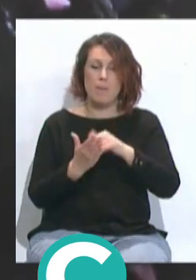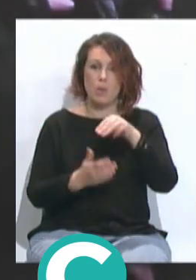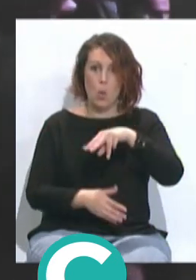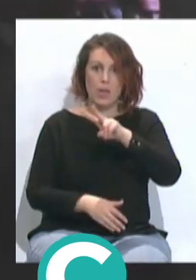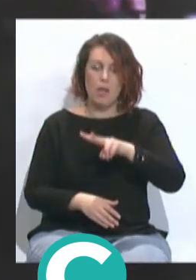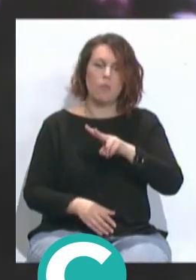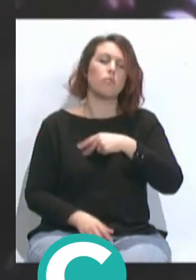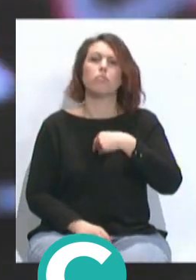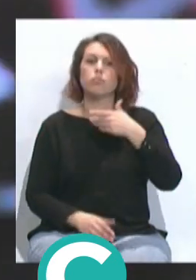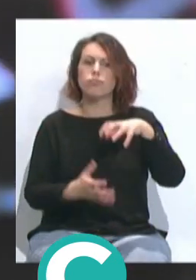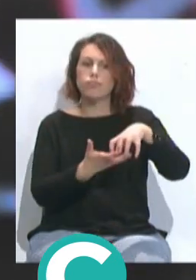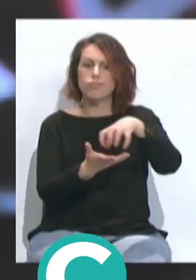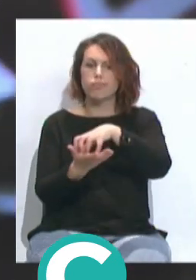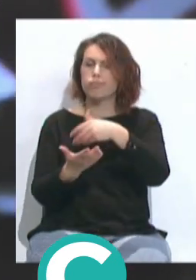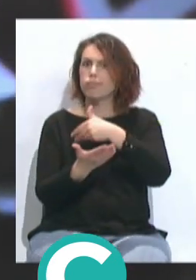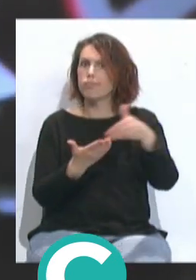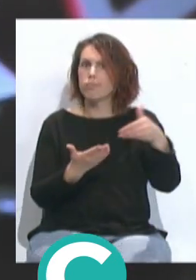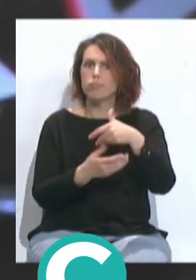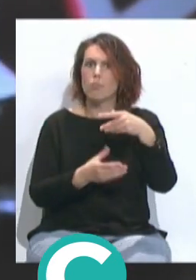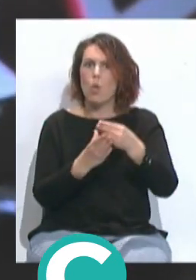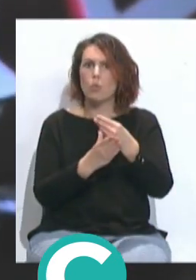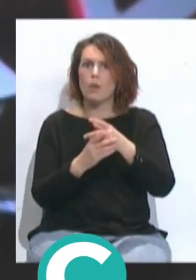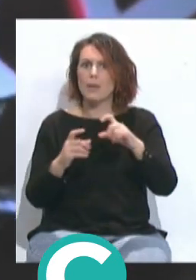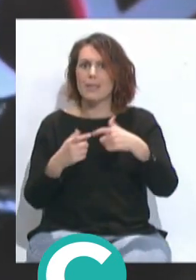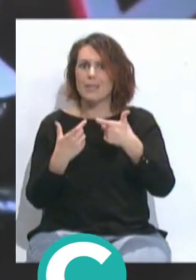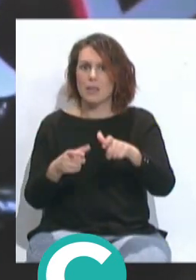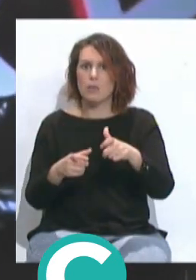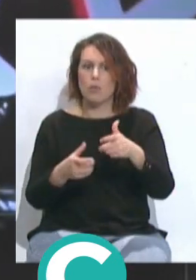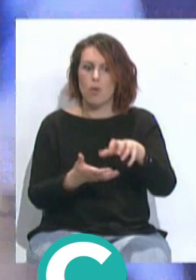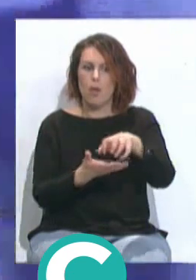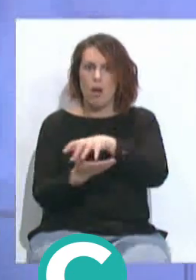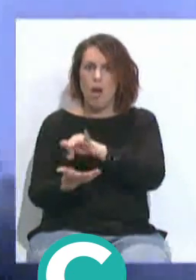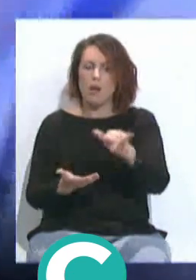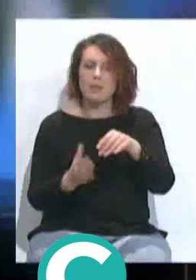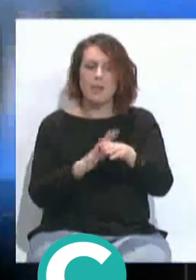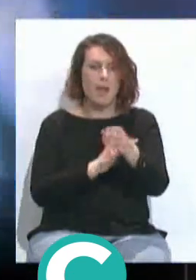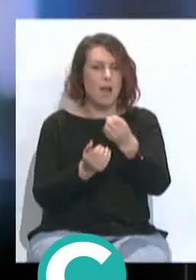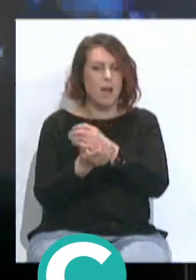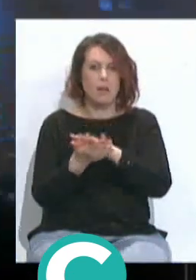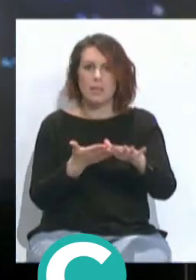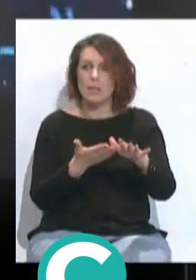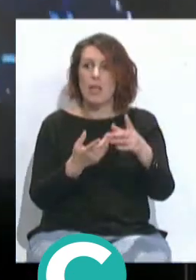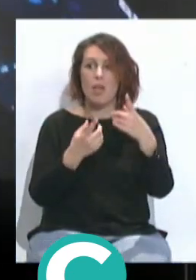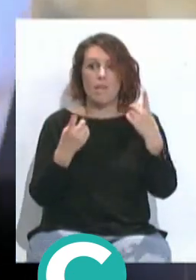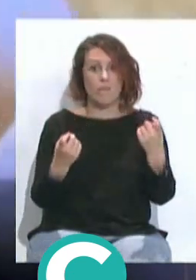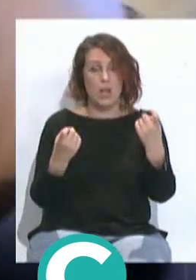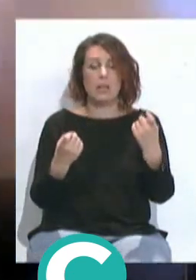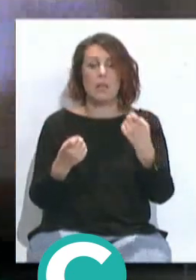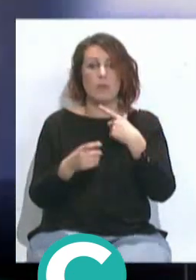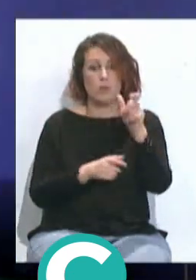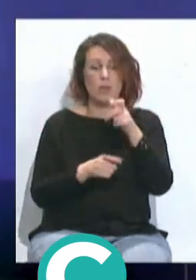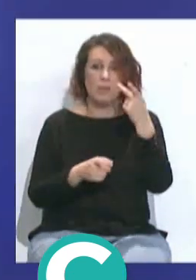decenas de expositores de productos y empresas del sector la entrada será gratuita siendo necesario que los